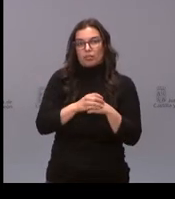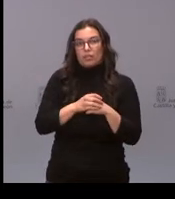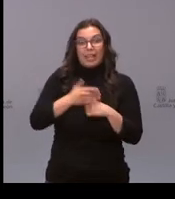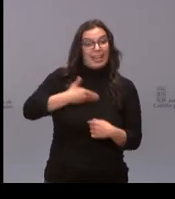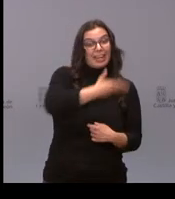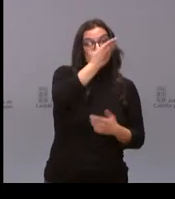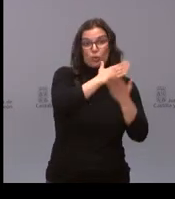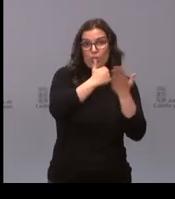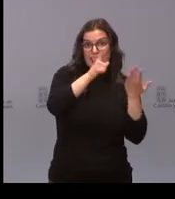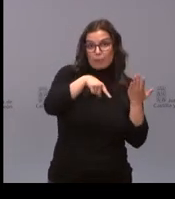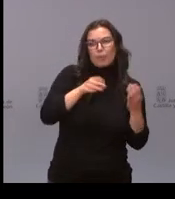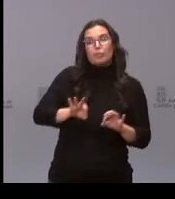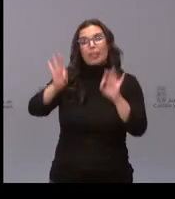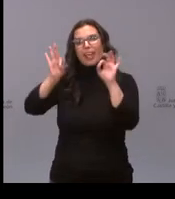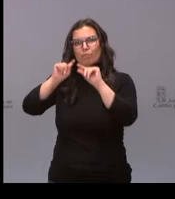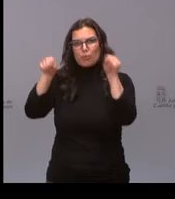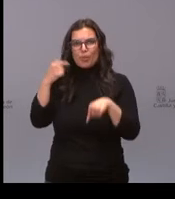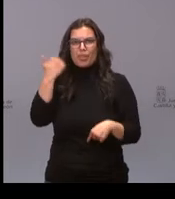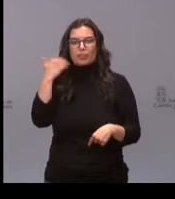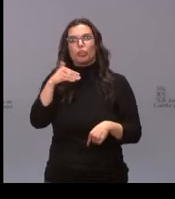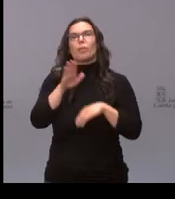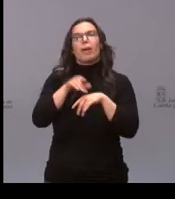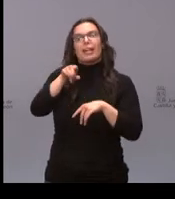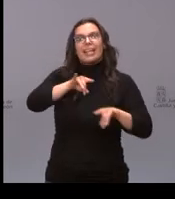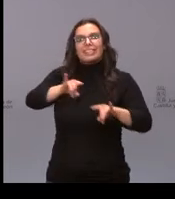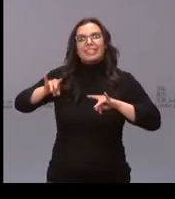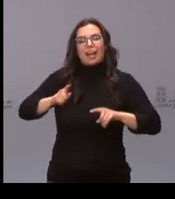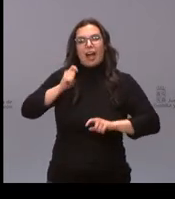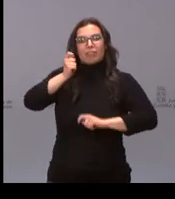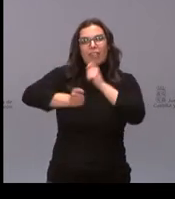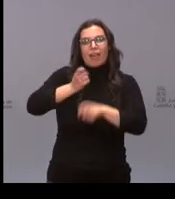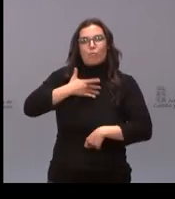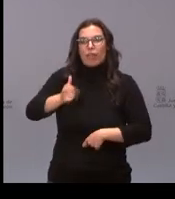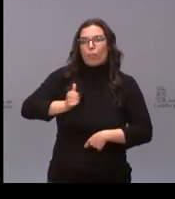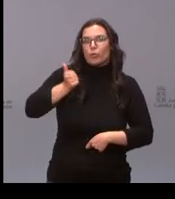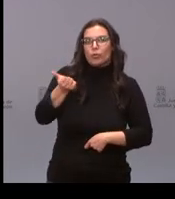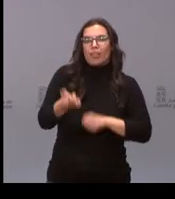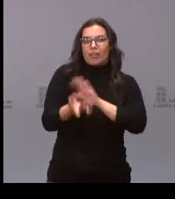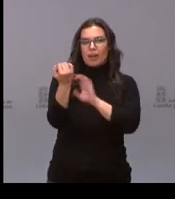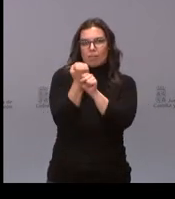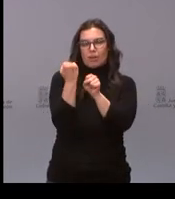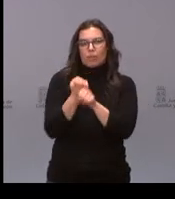pero especialmente de la provincia de Soria, para que sea una tierra de oportunidades y de empleo.